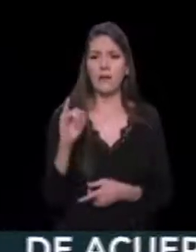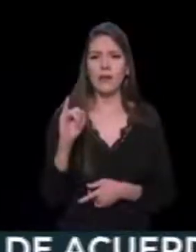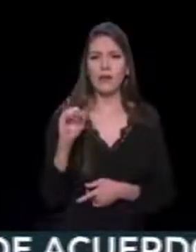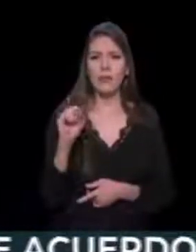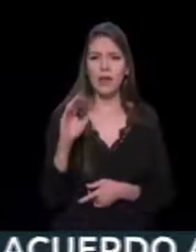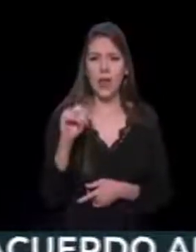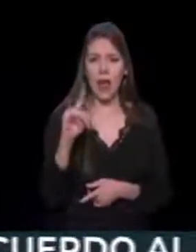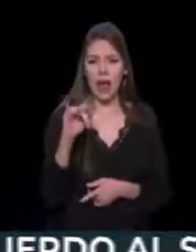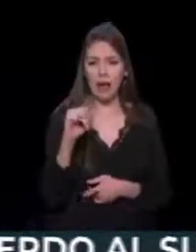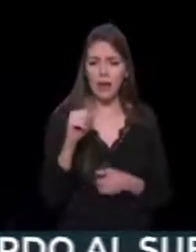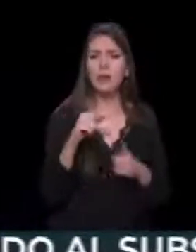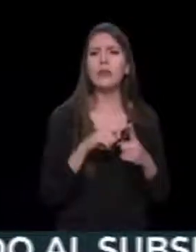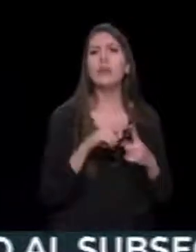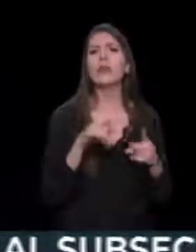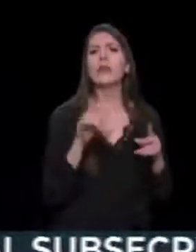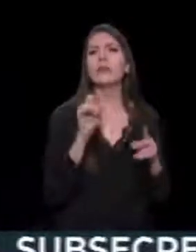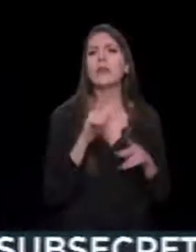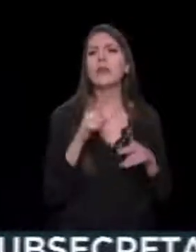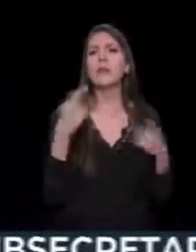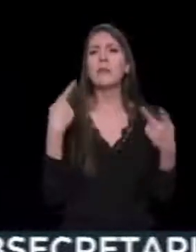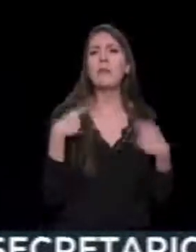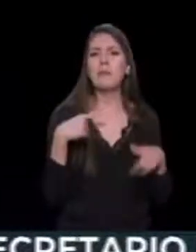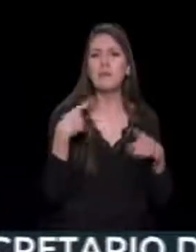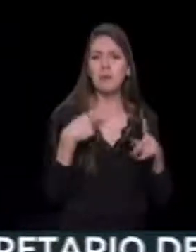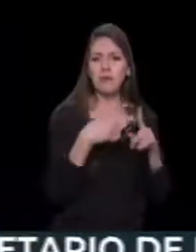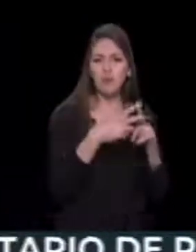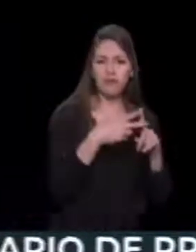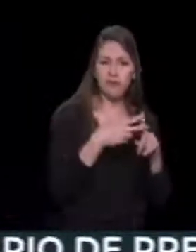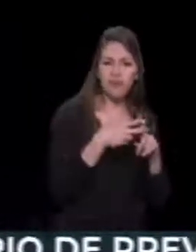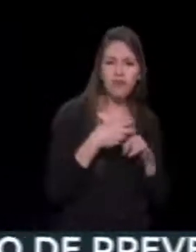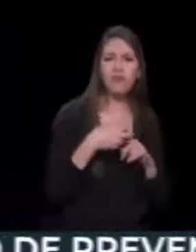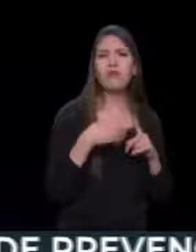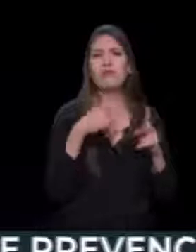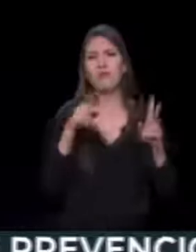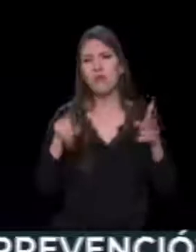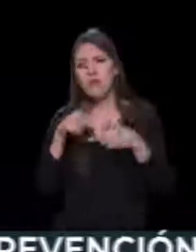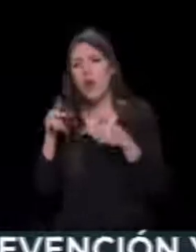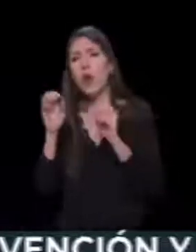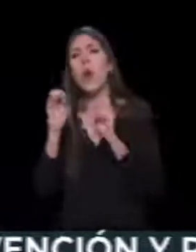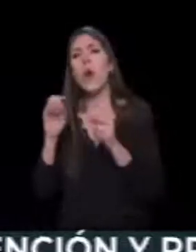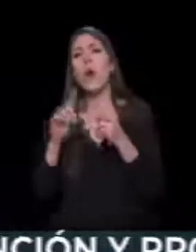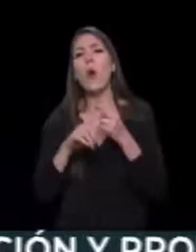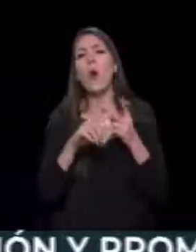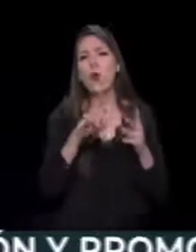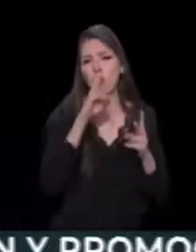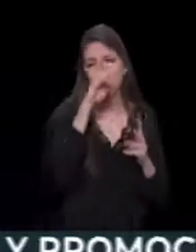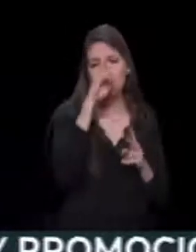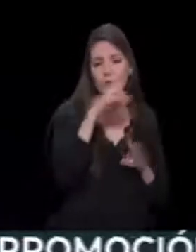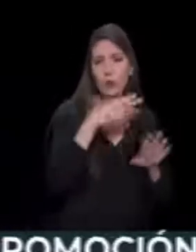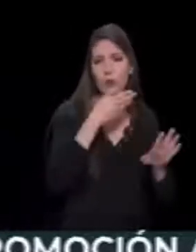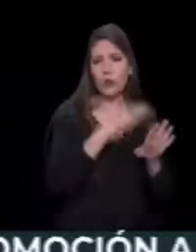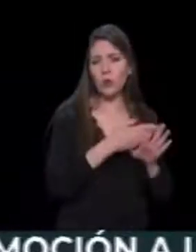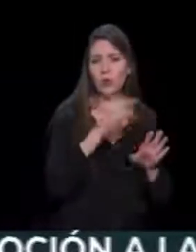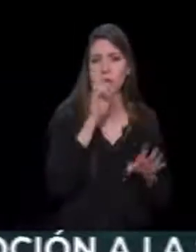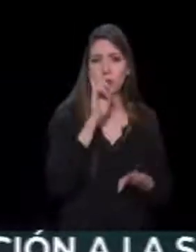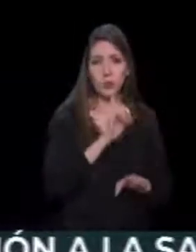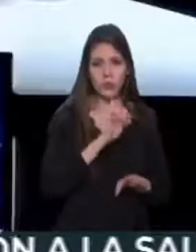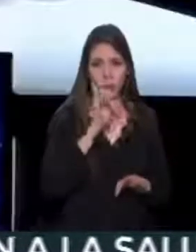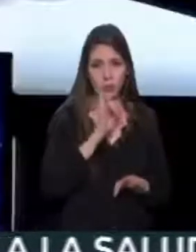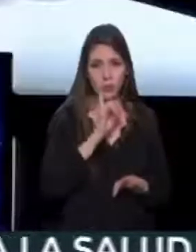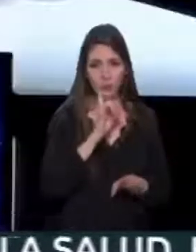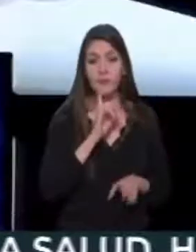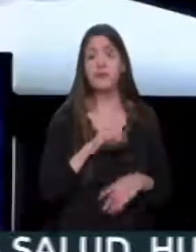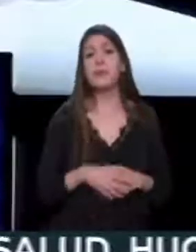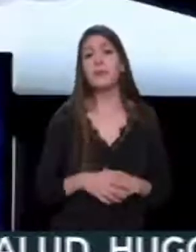trata de personas y otra tiene que ver con violencia a la mujer, ¿no? Esto me parece que es interesante, pero hay otro elemento